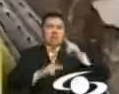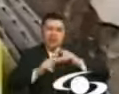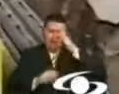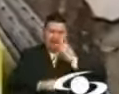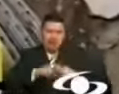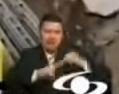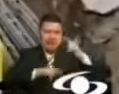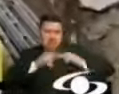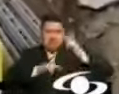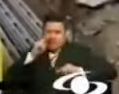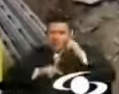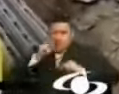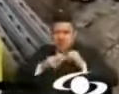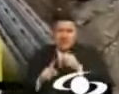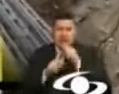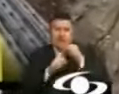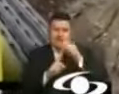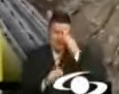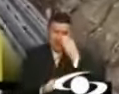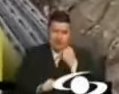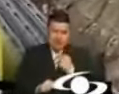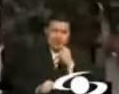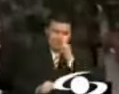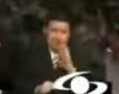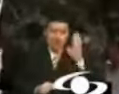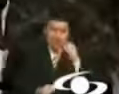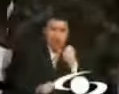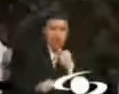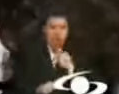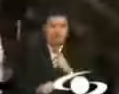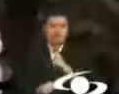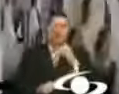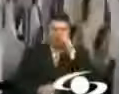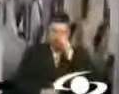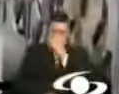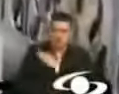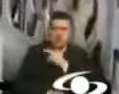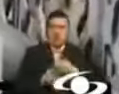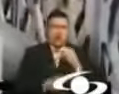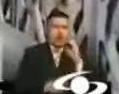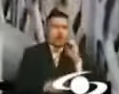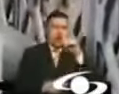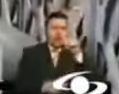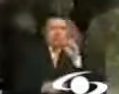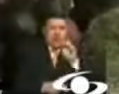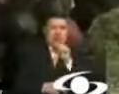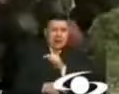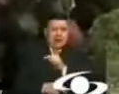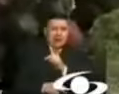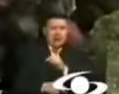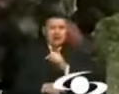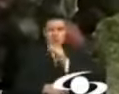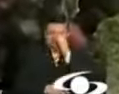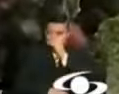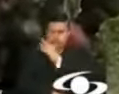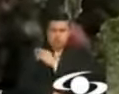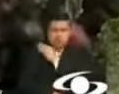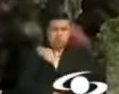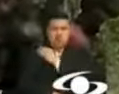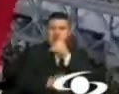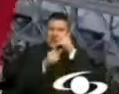militar a cargo del Batallón de Operaciones Especiales del Ejército Nacional, liderados por el brigadier general Omar Sepúlveda Carvajal, comandante del Comando